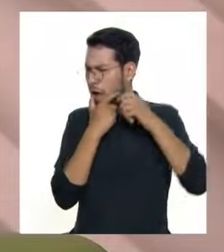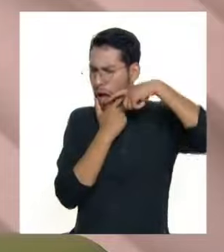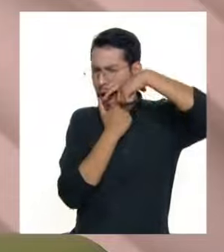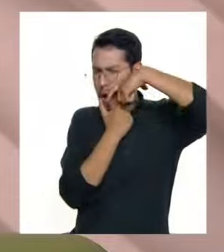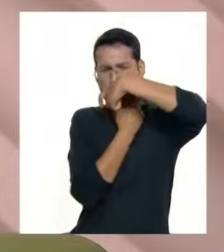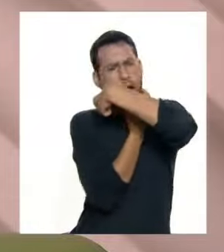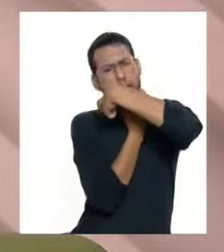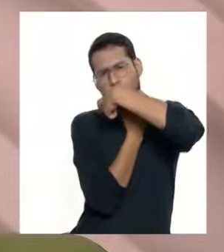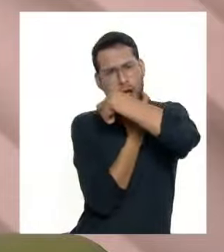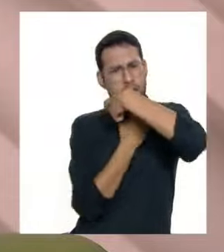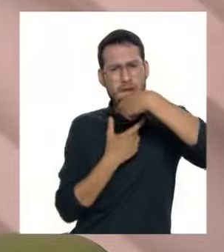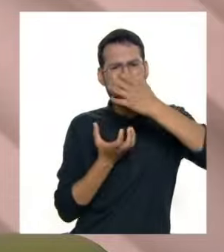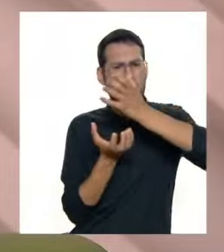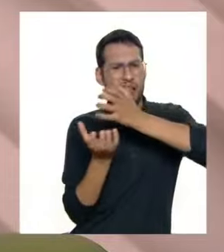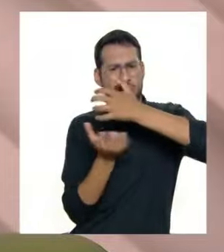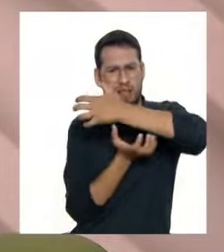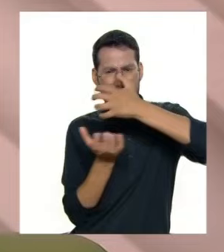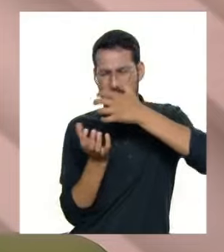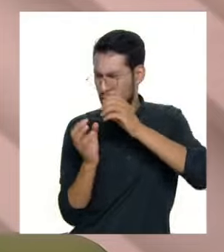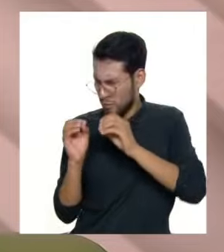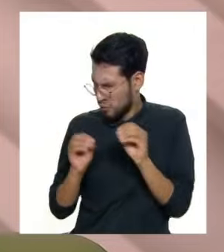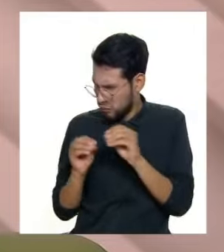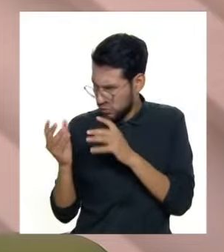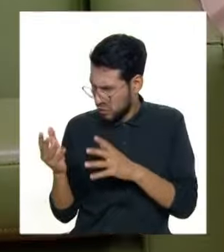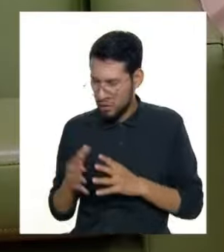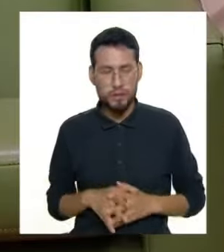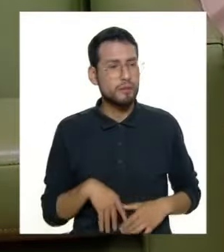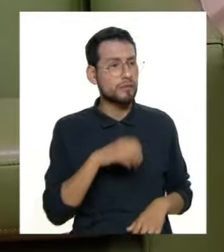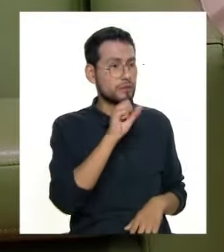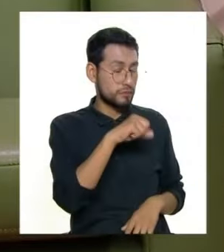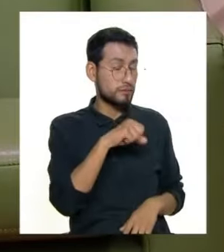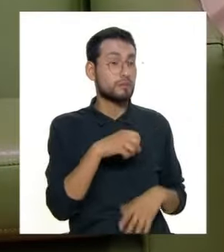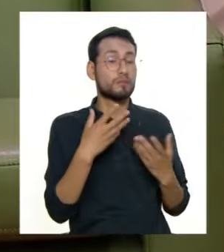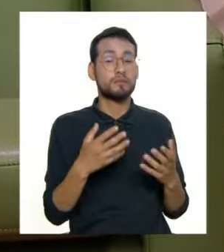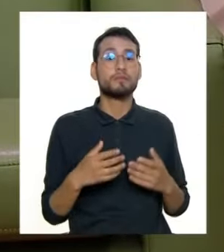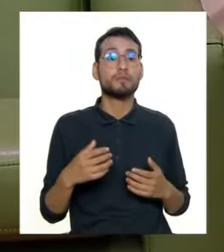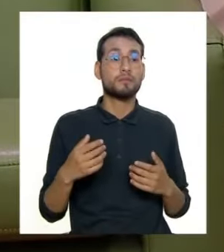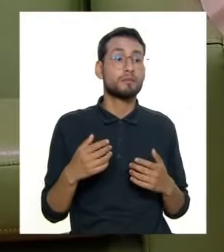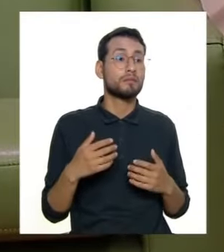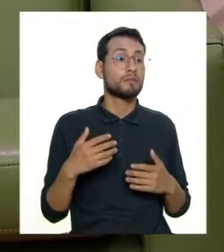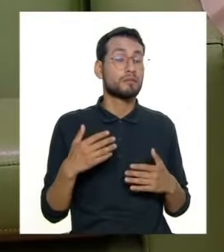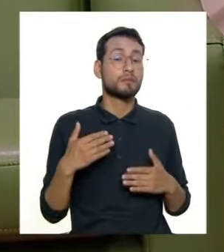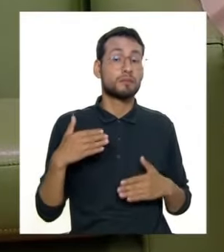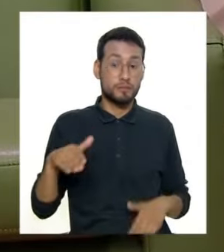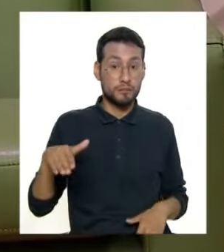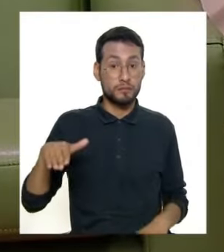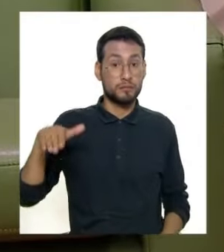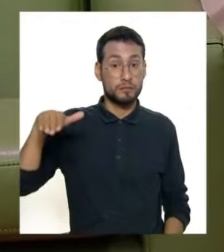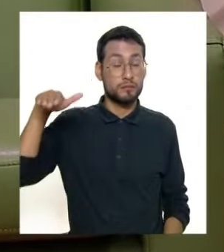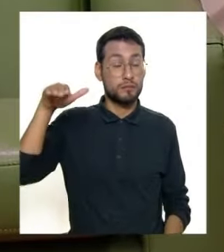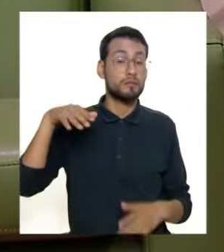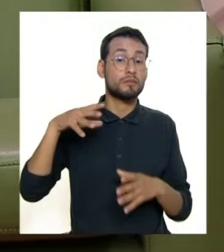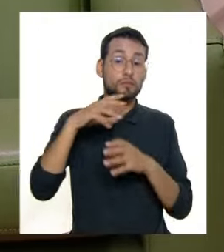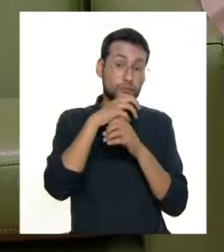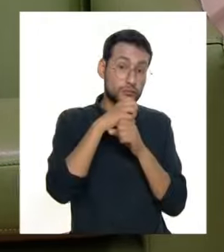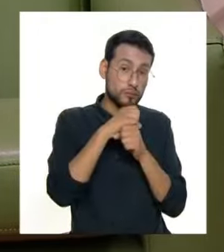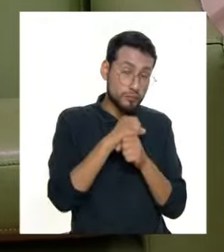con las de abajo. Claro. ¿Es verdad que se mueven? Sí, claro. Conforme nosotros vamos creciendo, madurando,